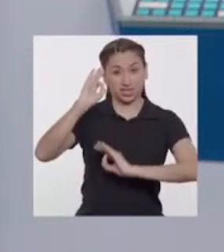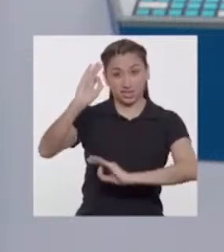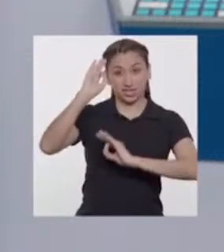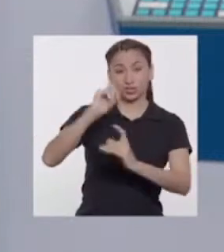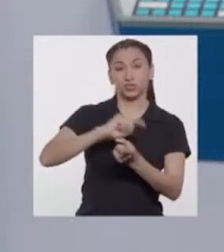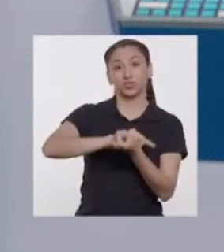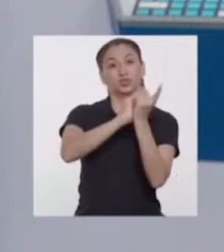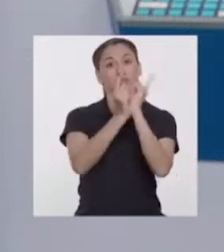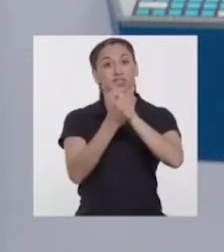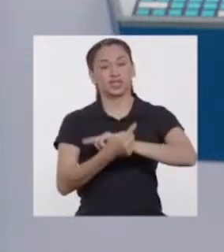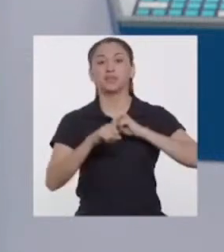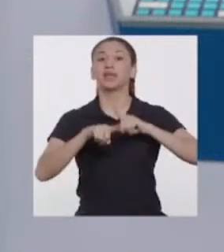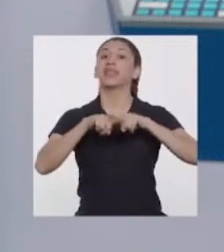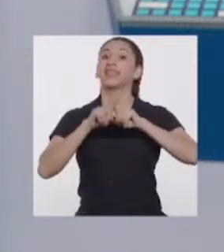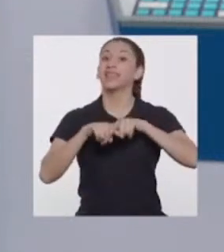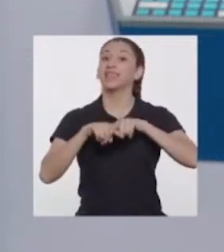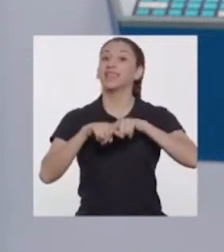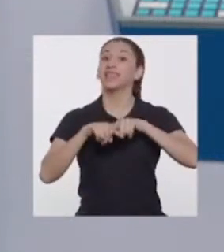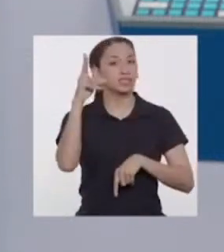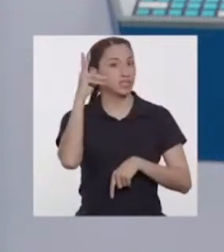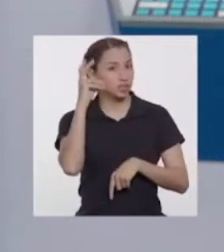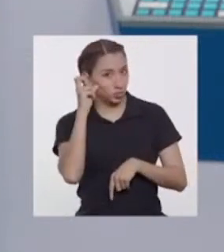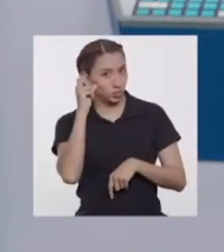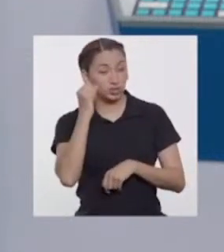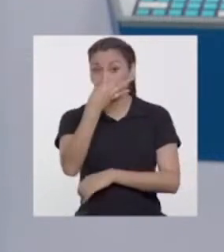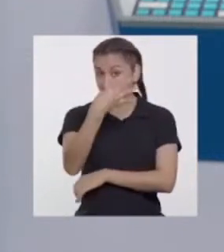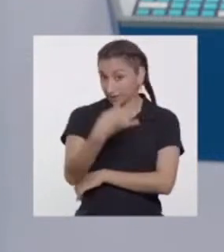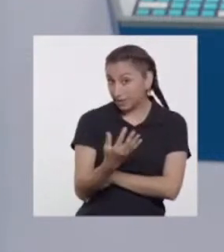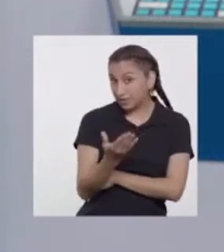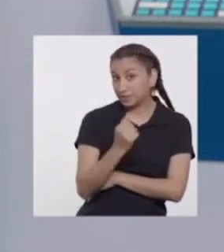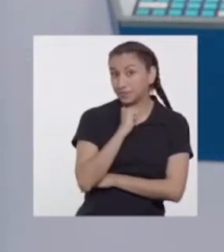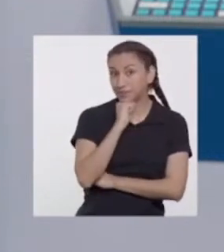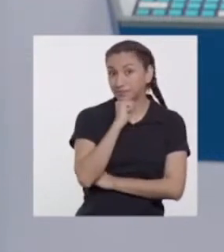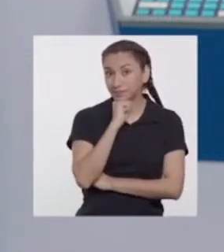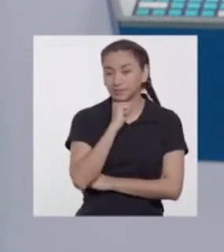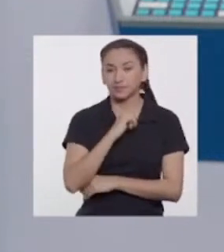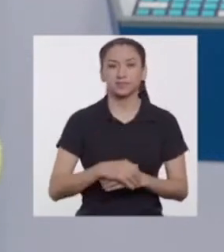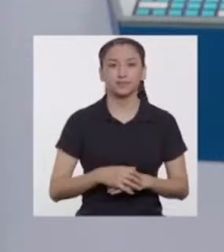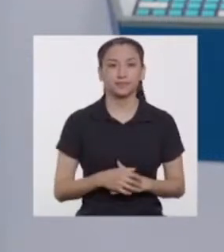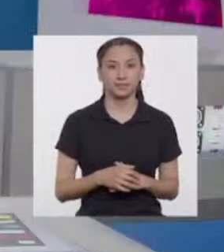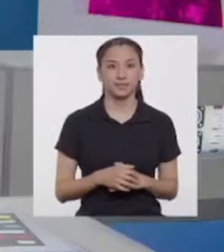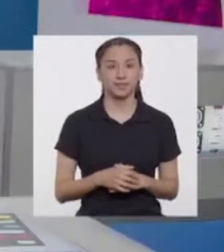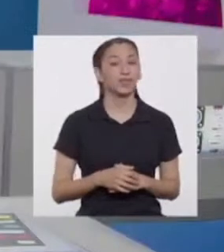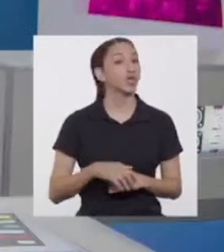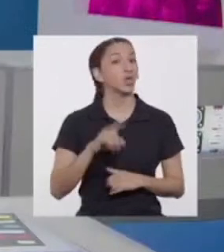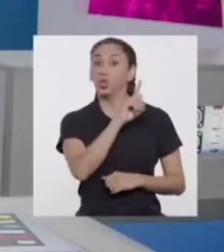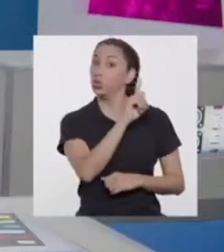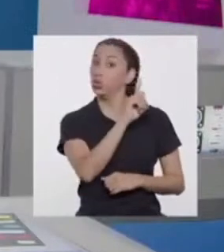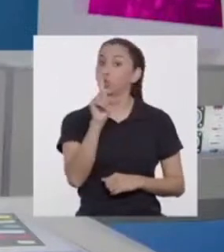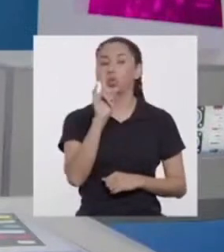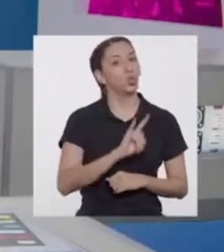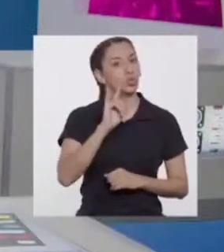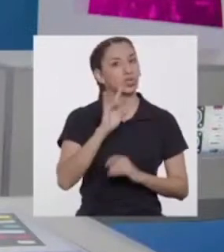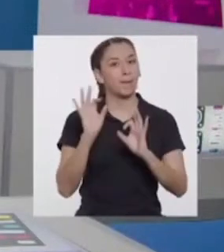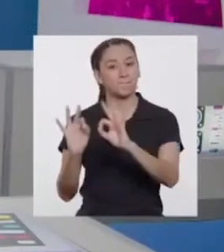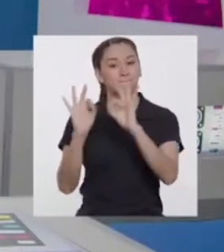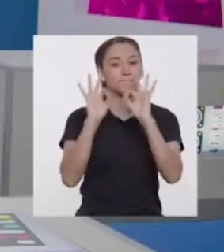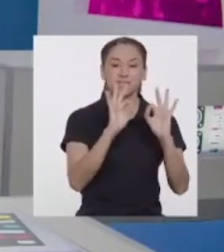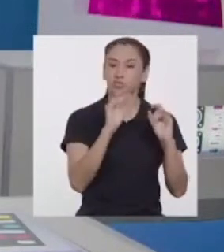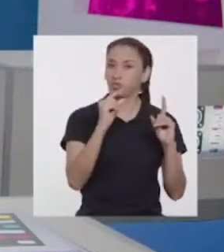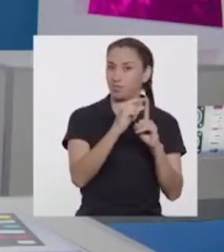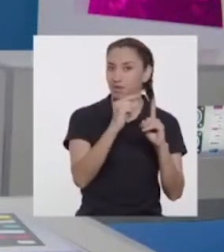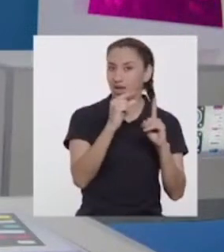discurso cambia según quién nos escucha, ¿verdad? No usamos las